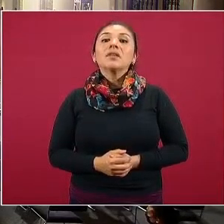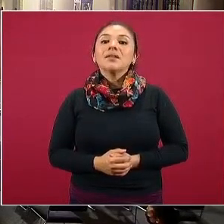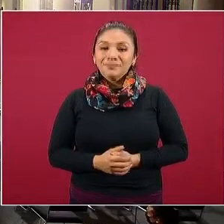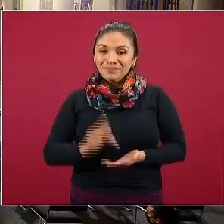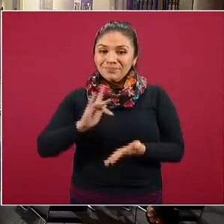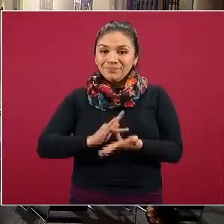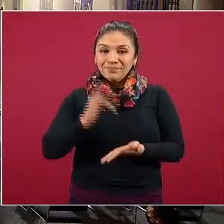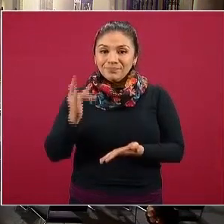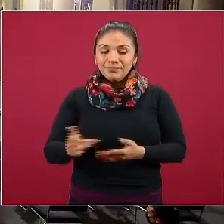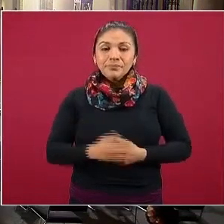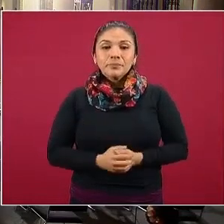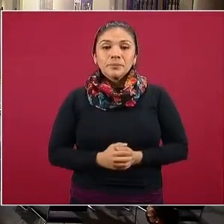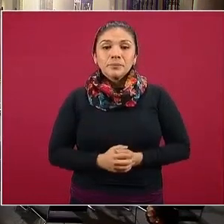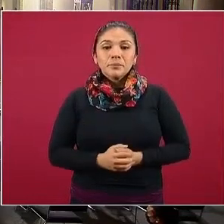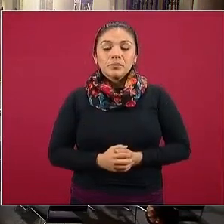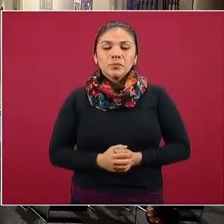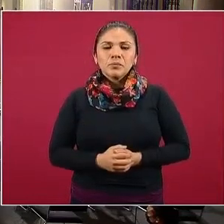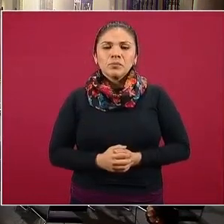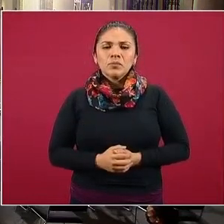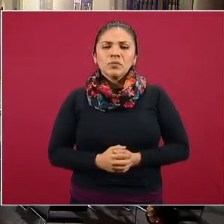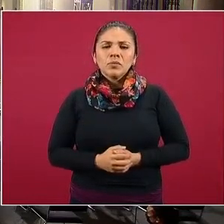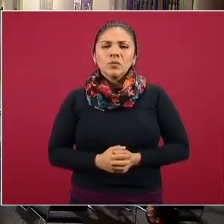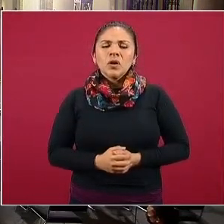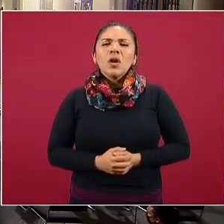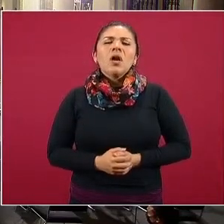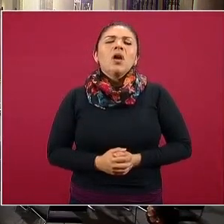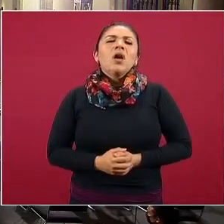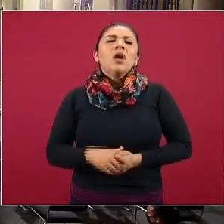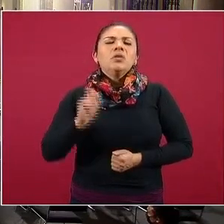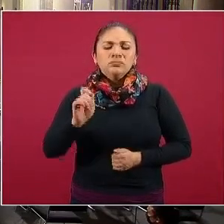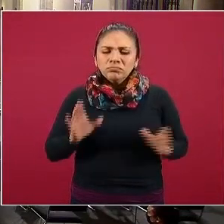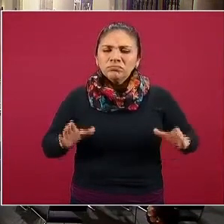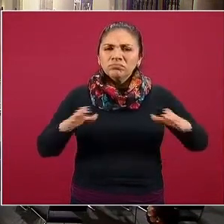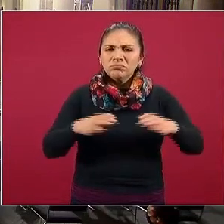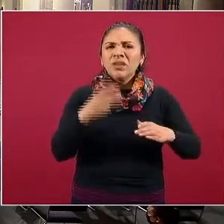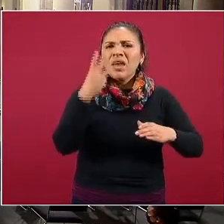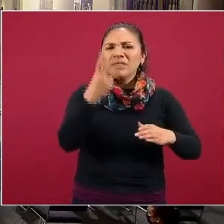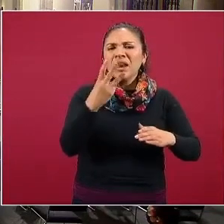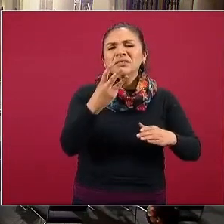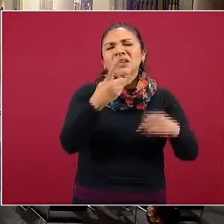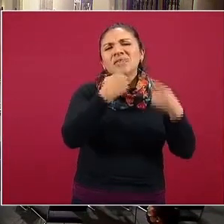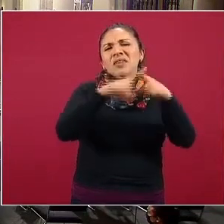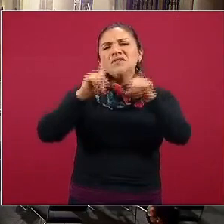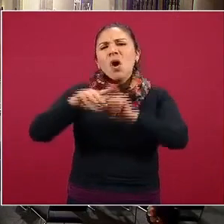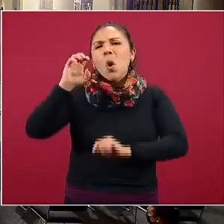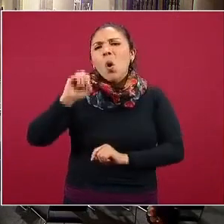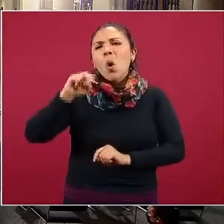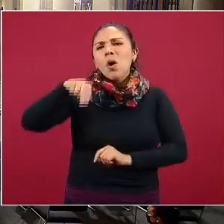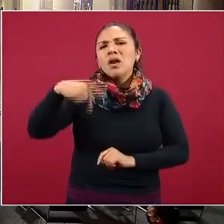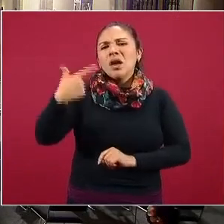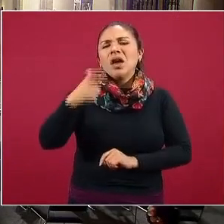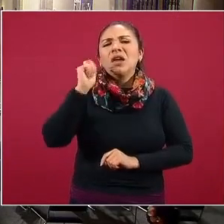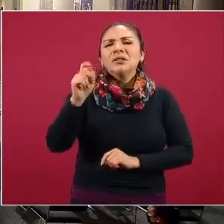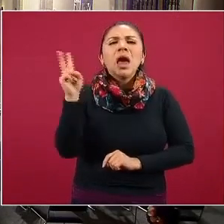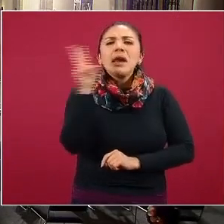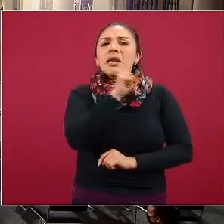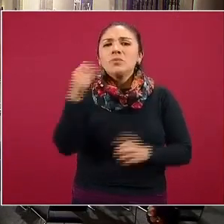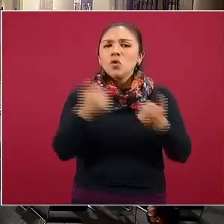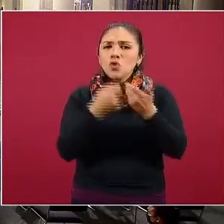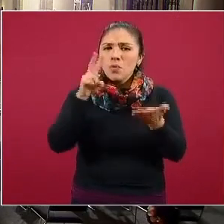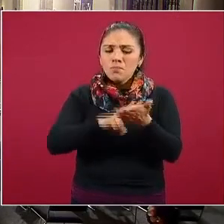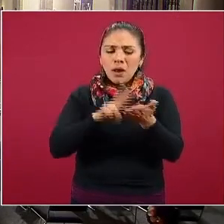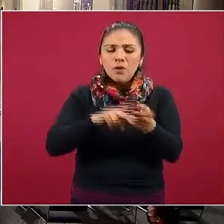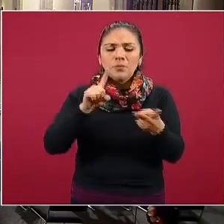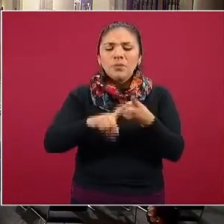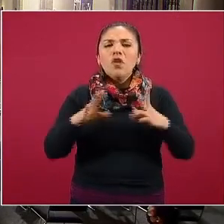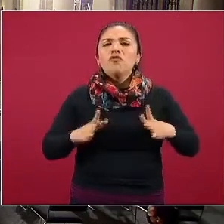Gracias. Bueno, el Frente Unido por el Cáncer de Pulmón está constituido por tres organizaciones de la sociedad civil, que son Respirando con Valor, Fundación